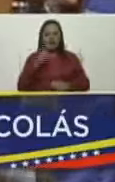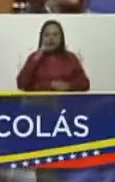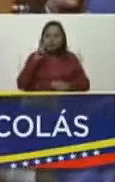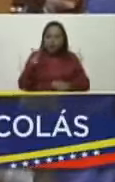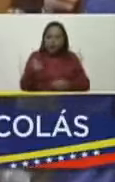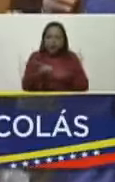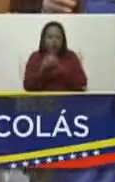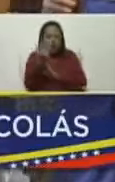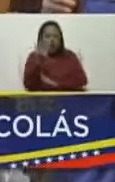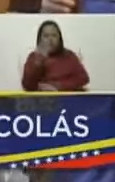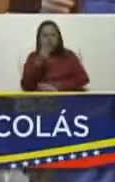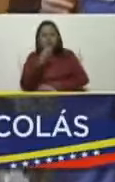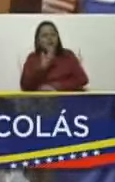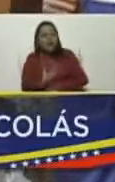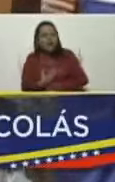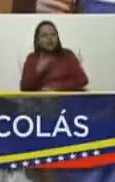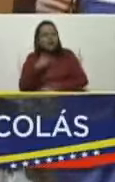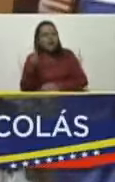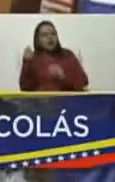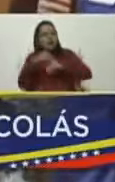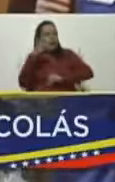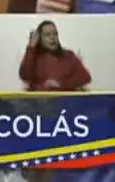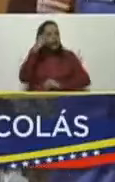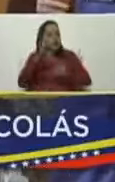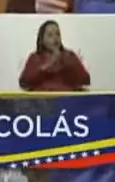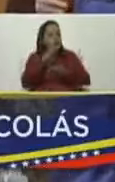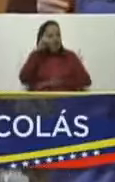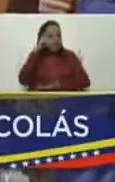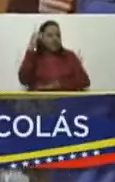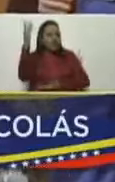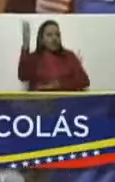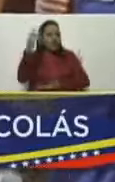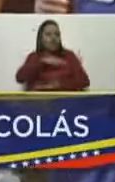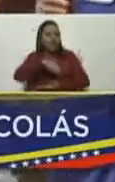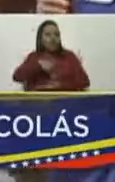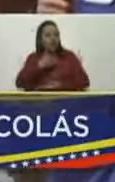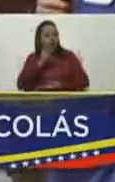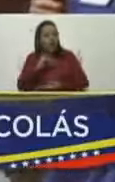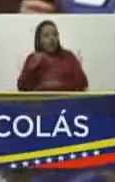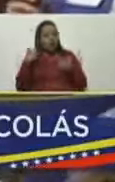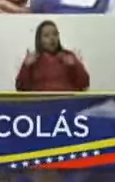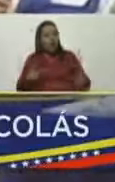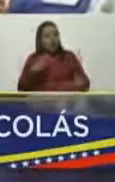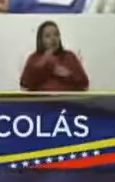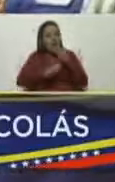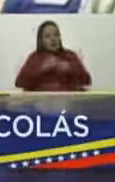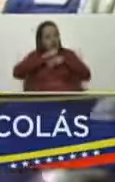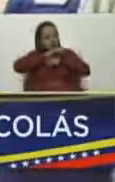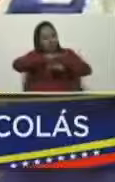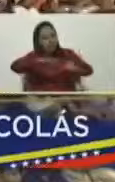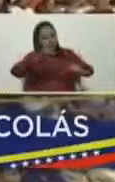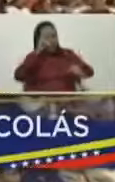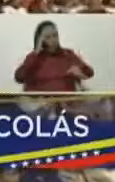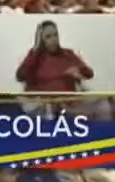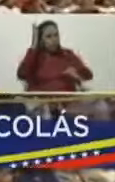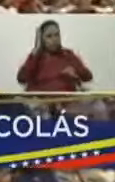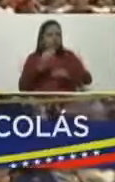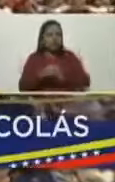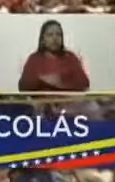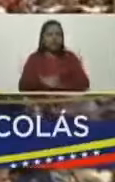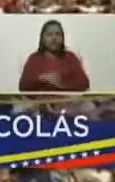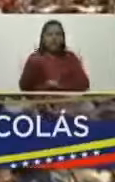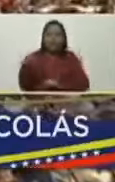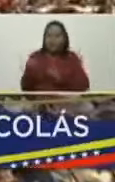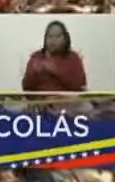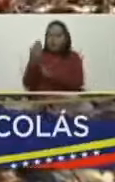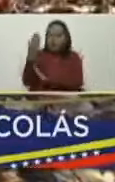bella, creo más en la existencia de Dios y que nosotros somos seres creados por Él. Y que la flor